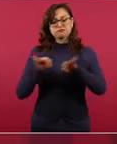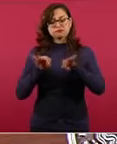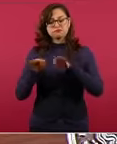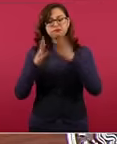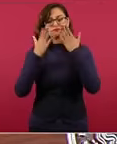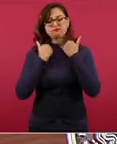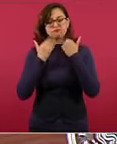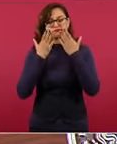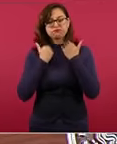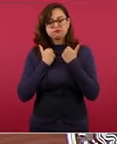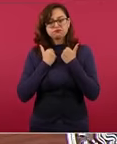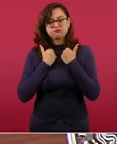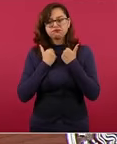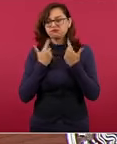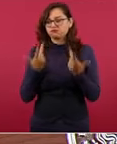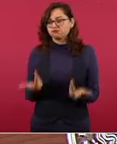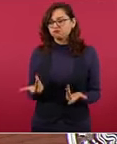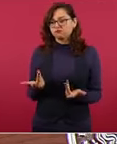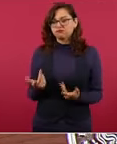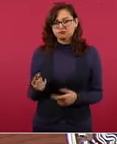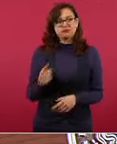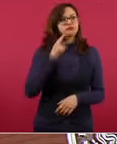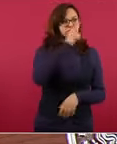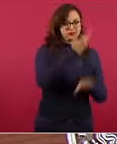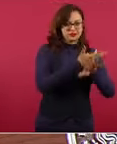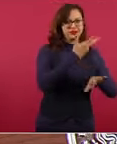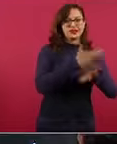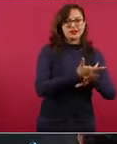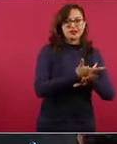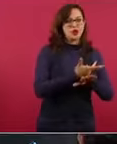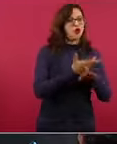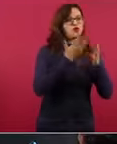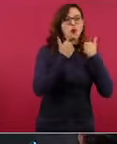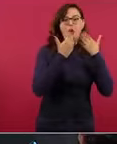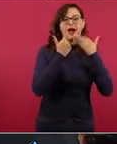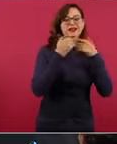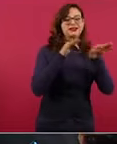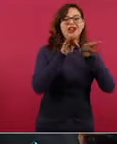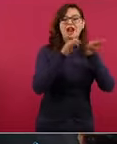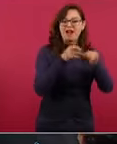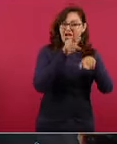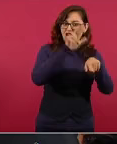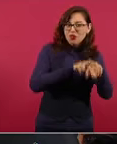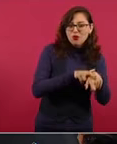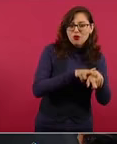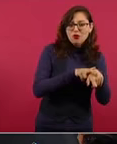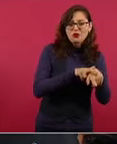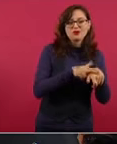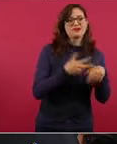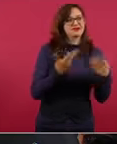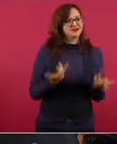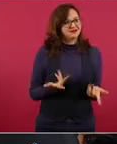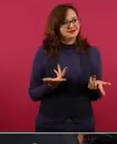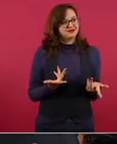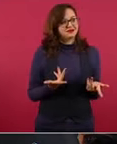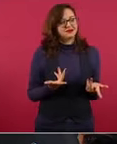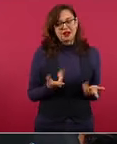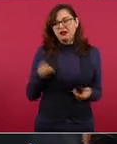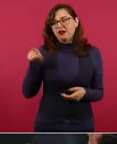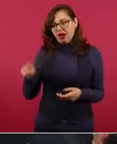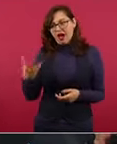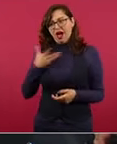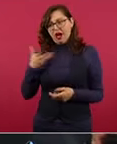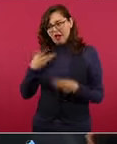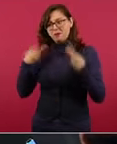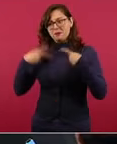y ellos necesitan fue ese trabajo por qué no llegar a acuerdos